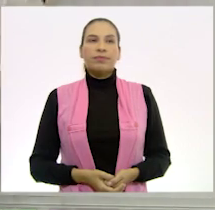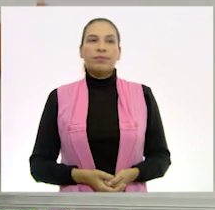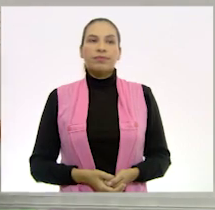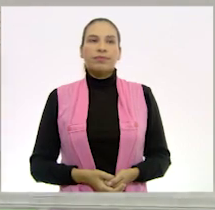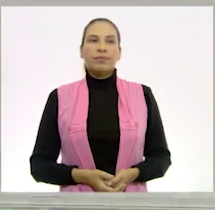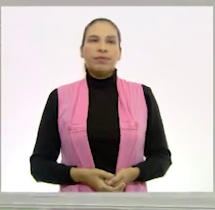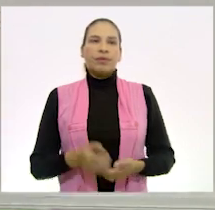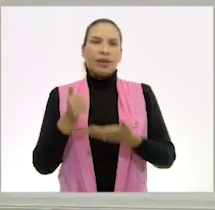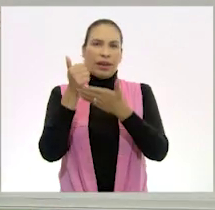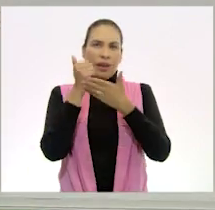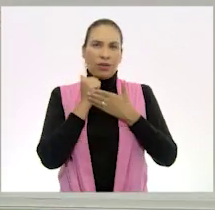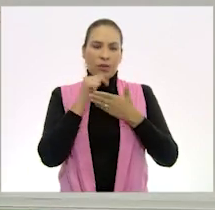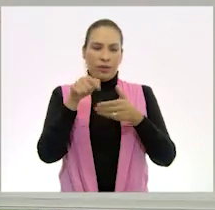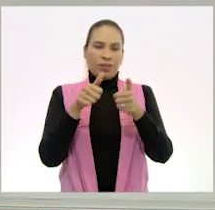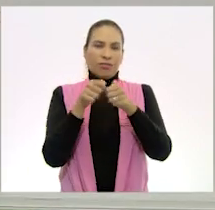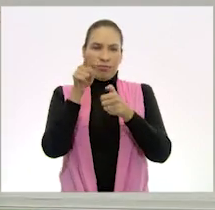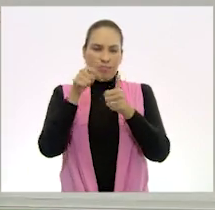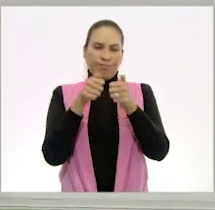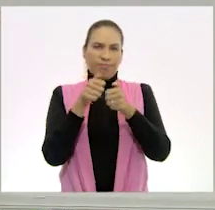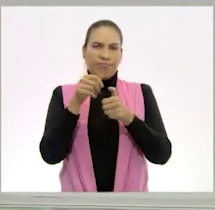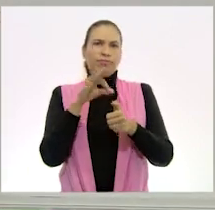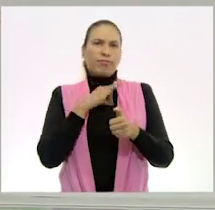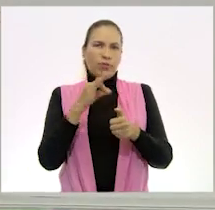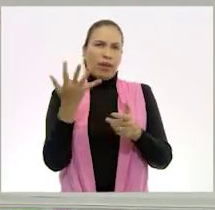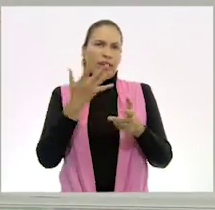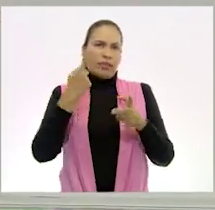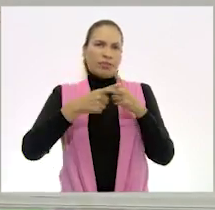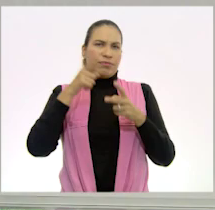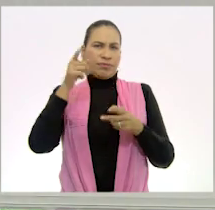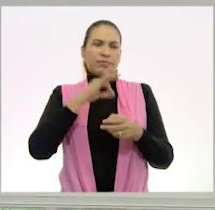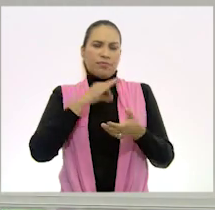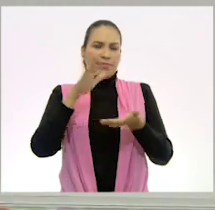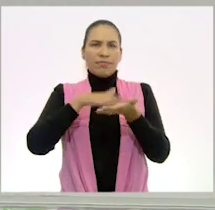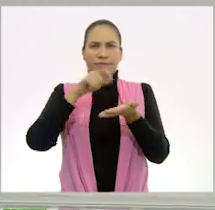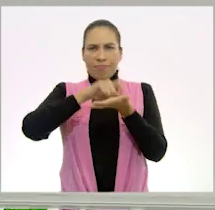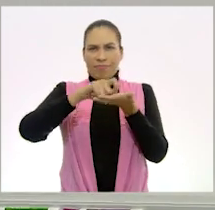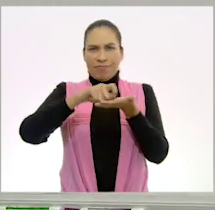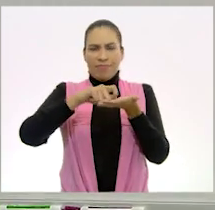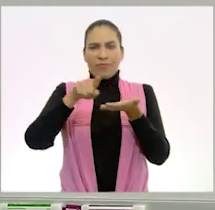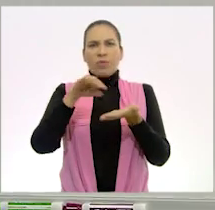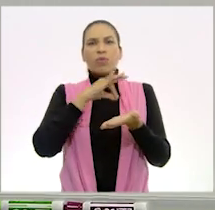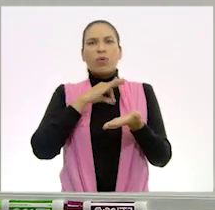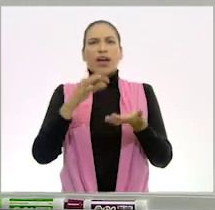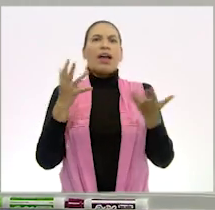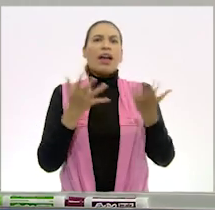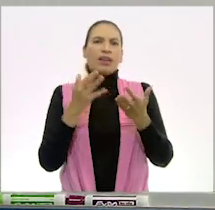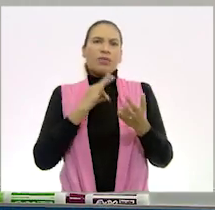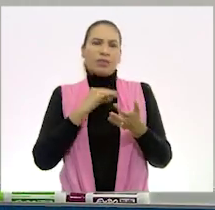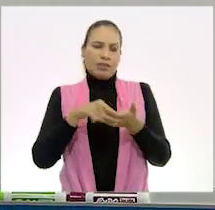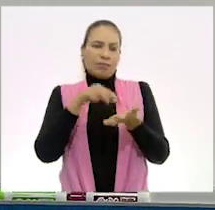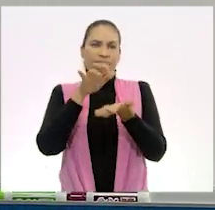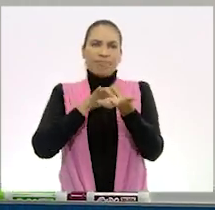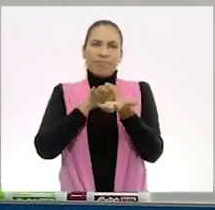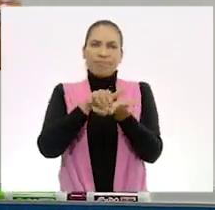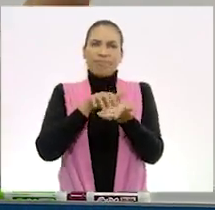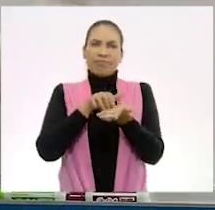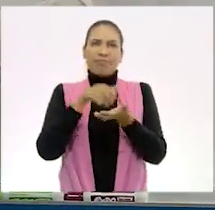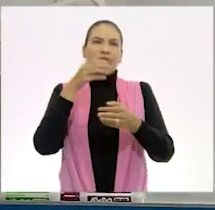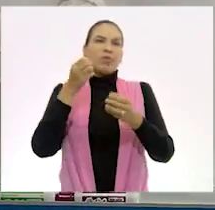¿Me ayudas con tu dispositivo? Ustedes lo pueden hacer con papel y lápiz o también podemos ocupar la